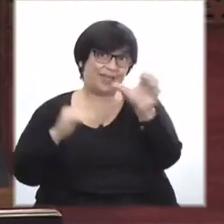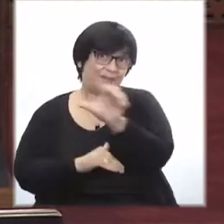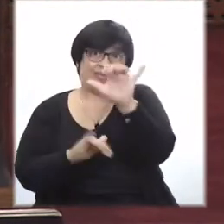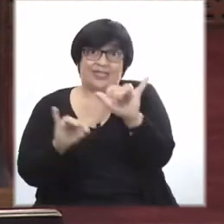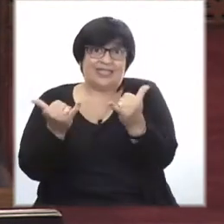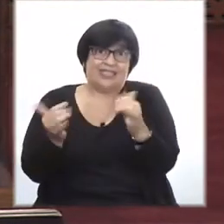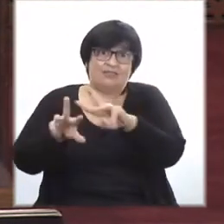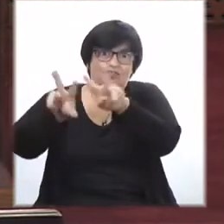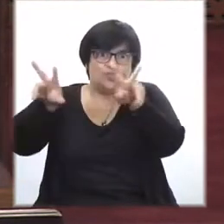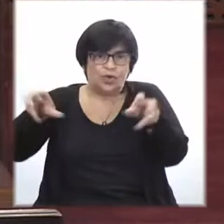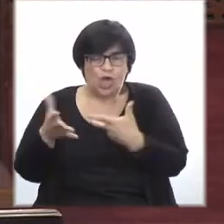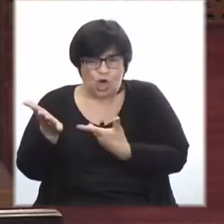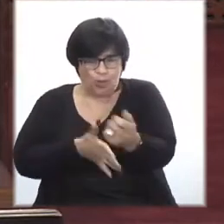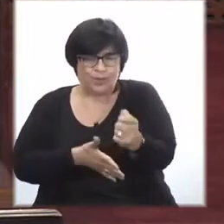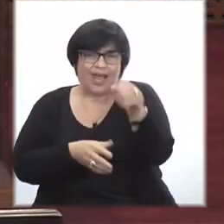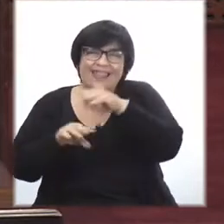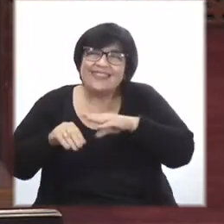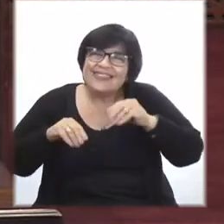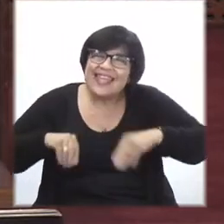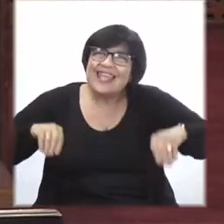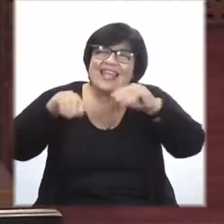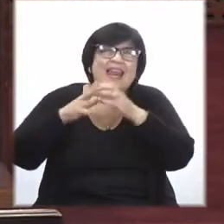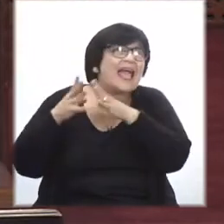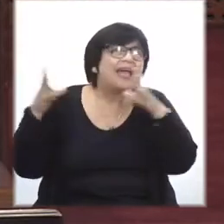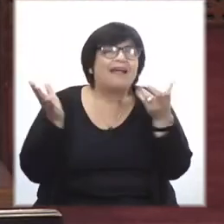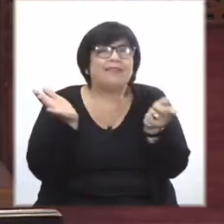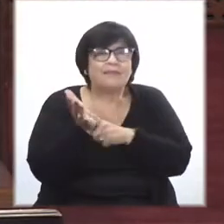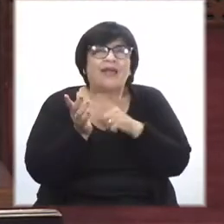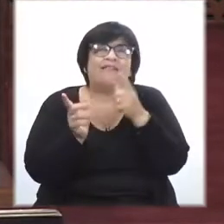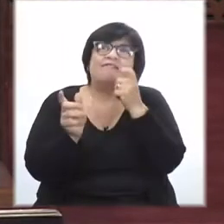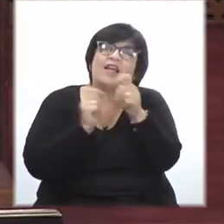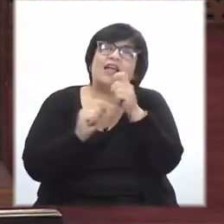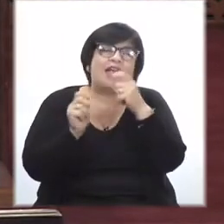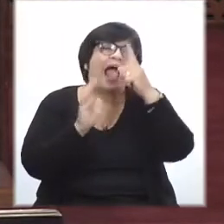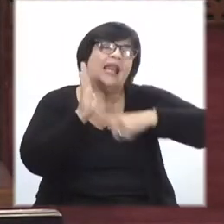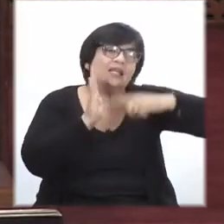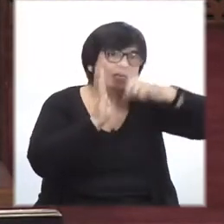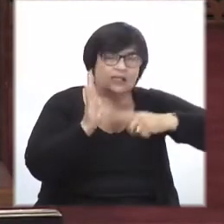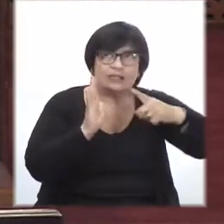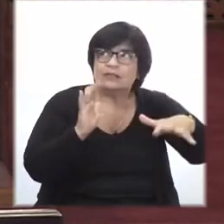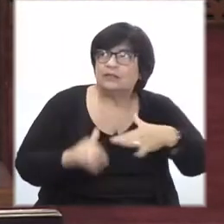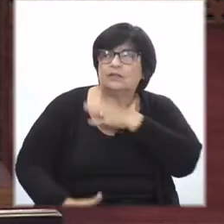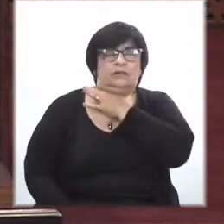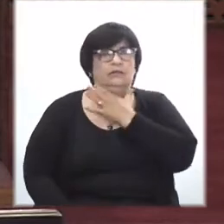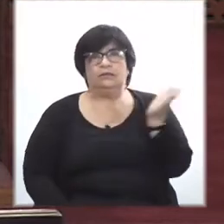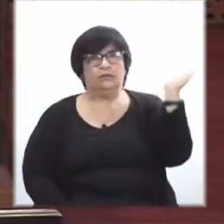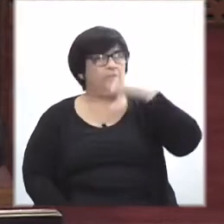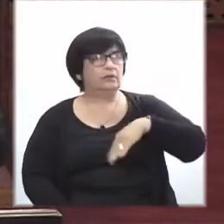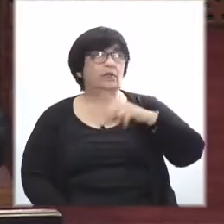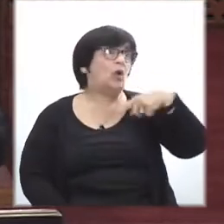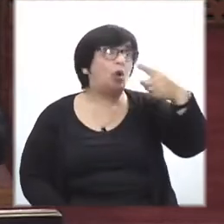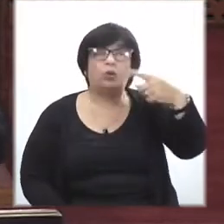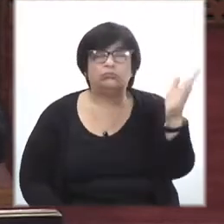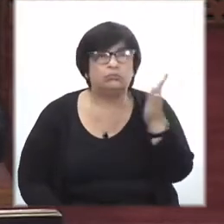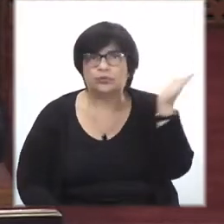han adquirido gigantescas superficies de tierra de nuestro país, sino que además salen a arrendar a precios con los que no pueden competir otros sectores de la